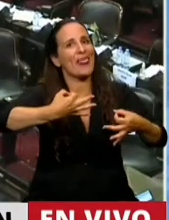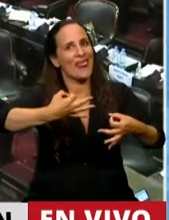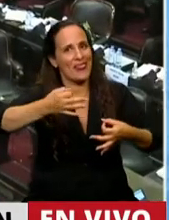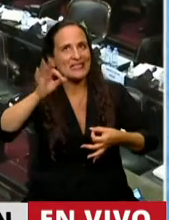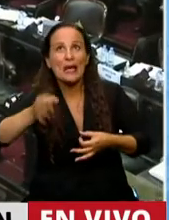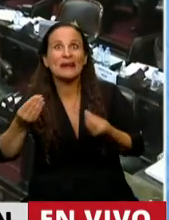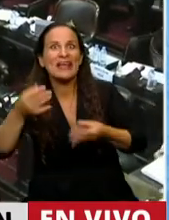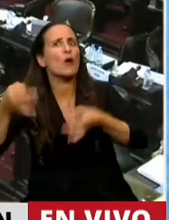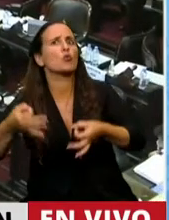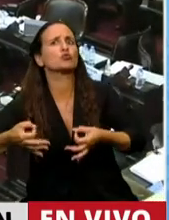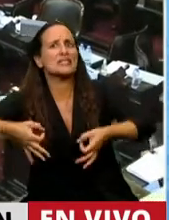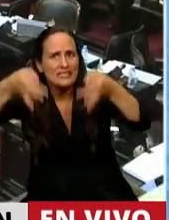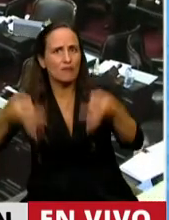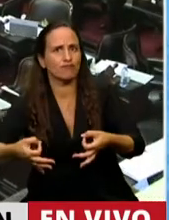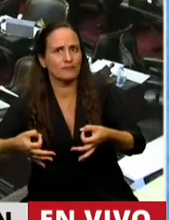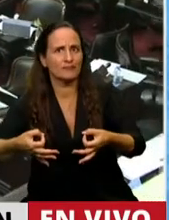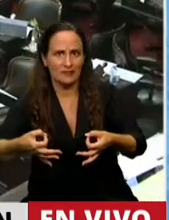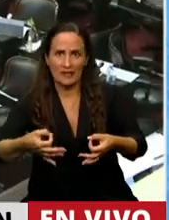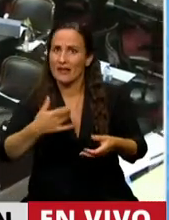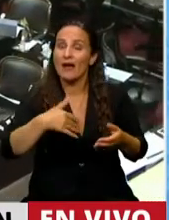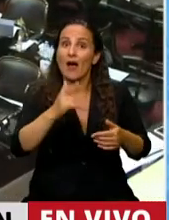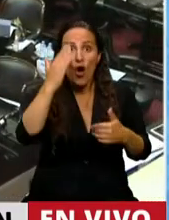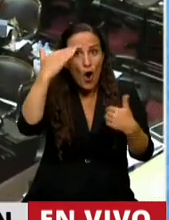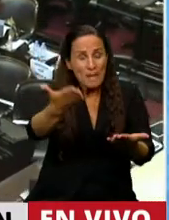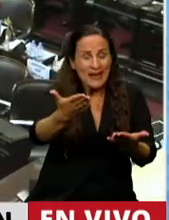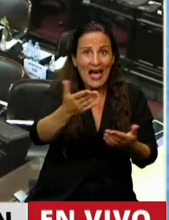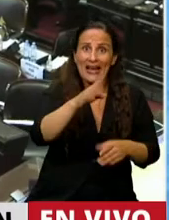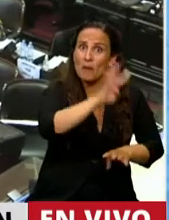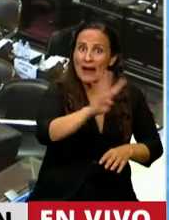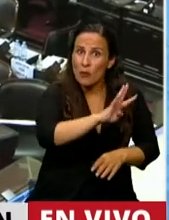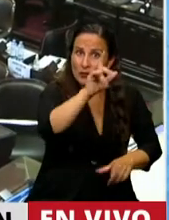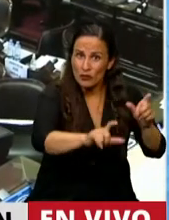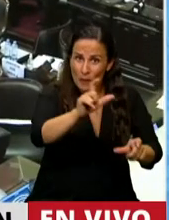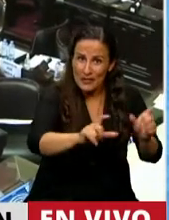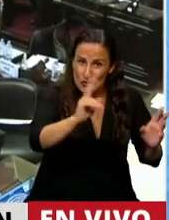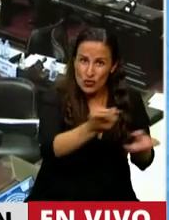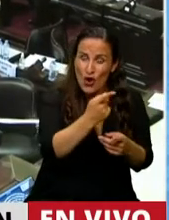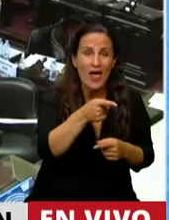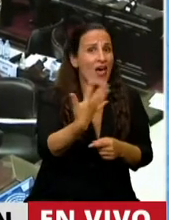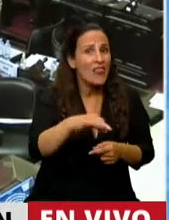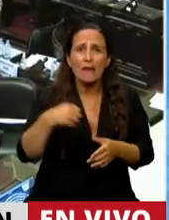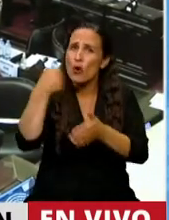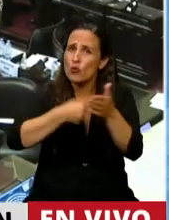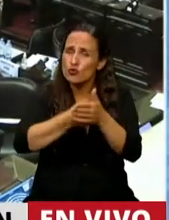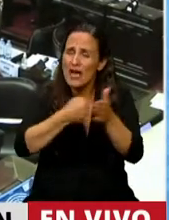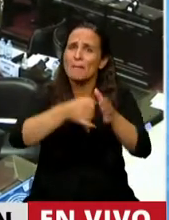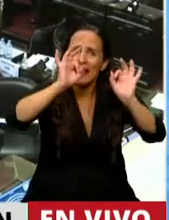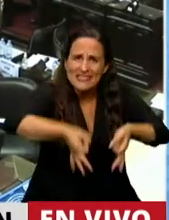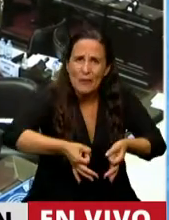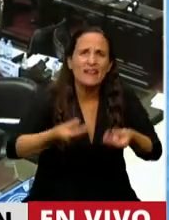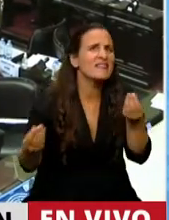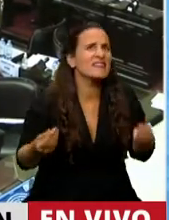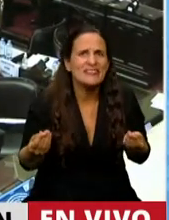44 almas del Ara San Juan, tal como sostienen sus familias y amistades, es luchar por la verdad, recordando